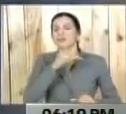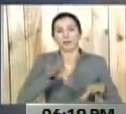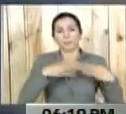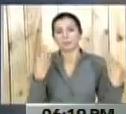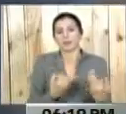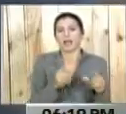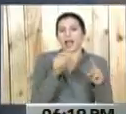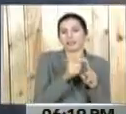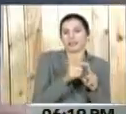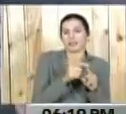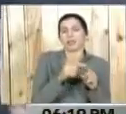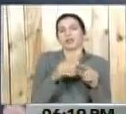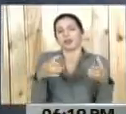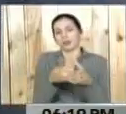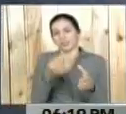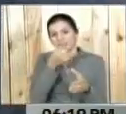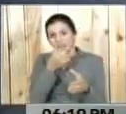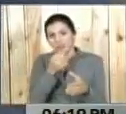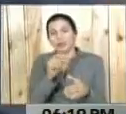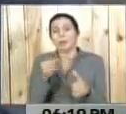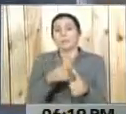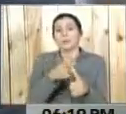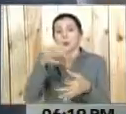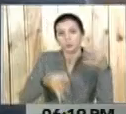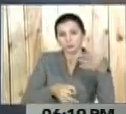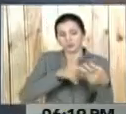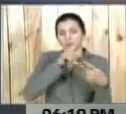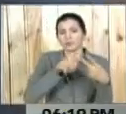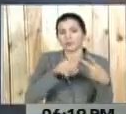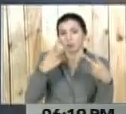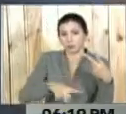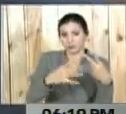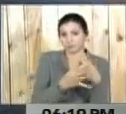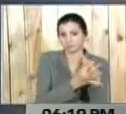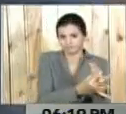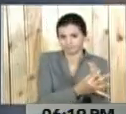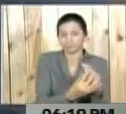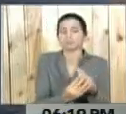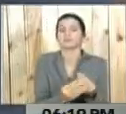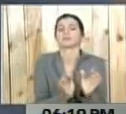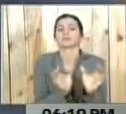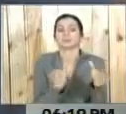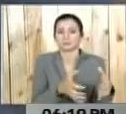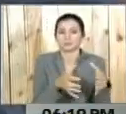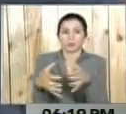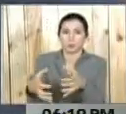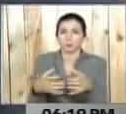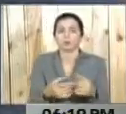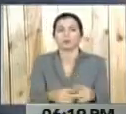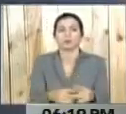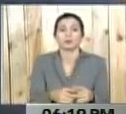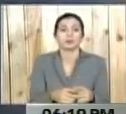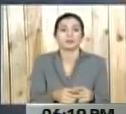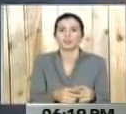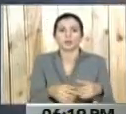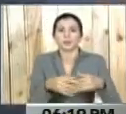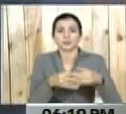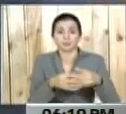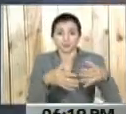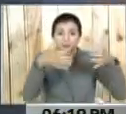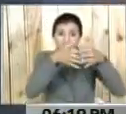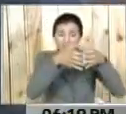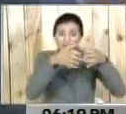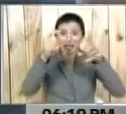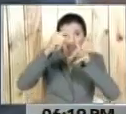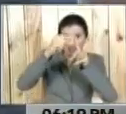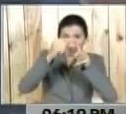me refiero concretamente a Primero Justicia y a Voluntad Popular. Son hijos de un mismo monstruo,